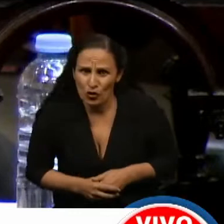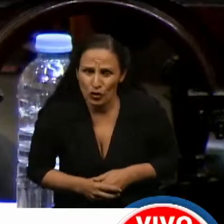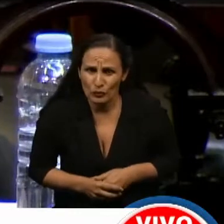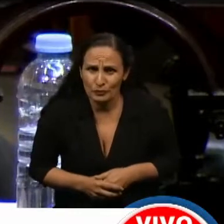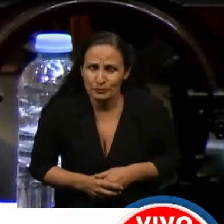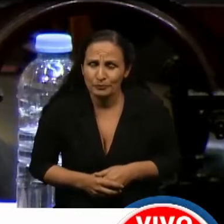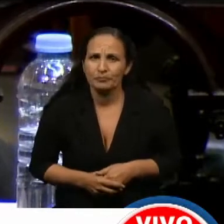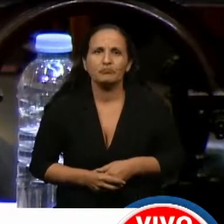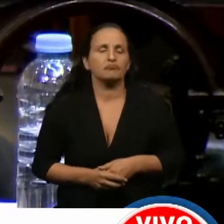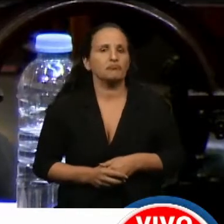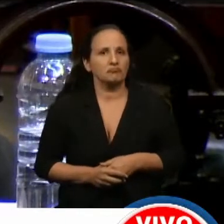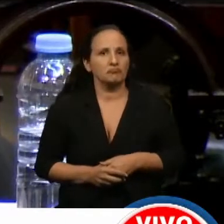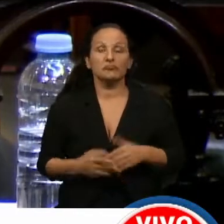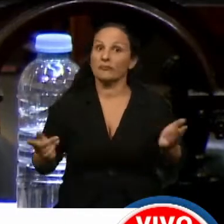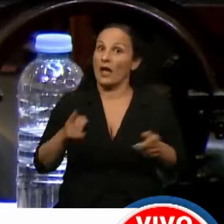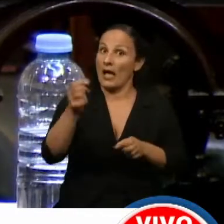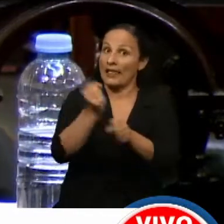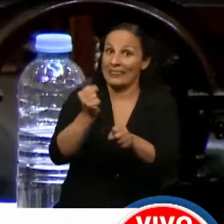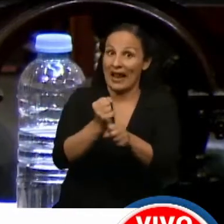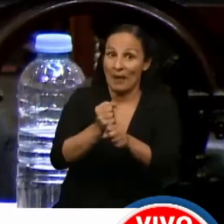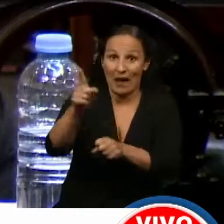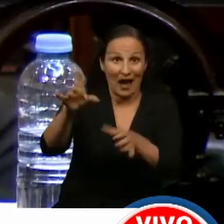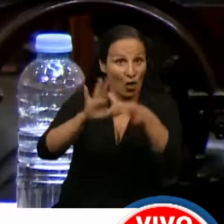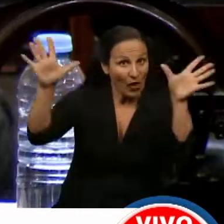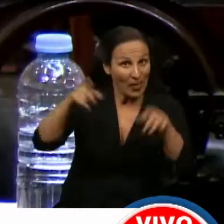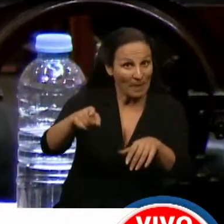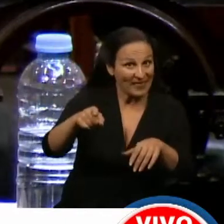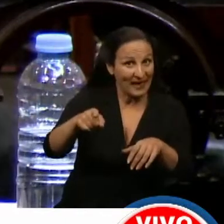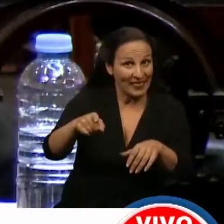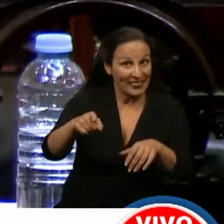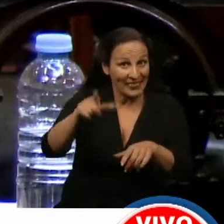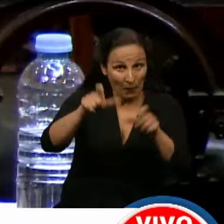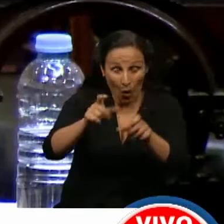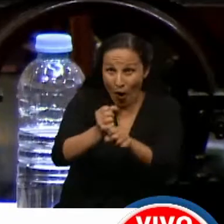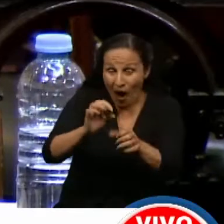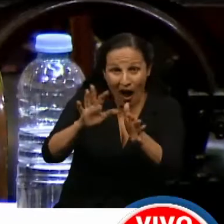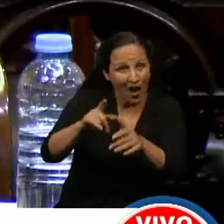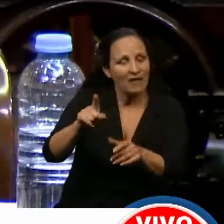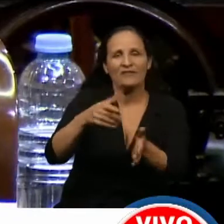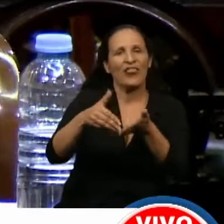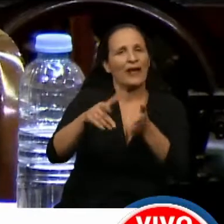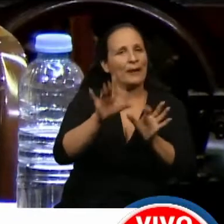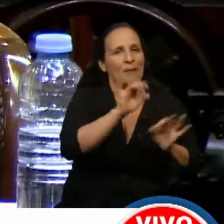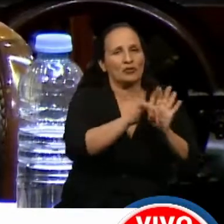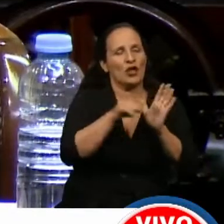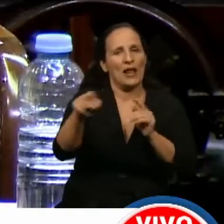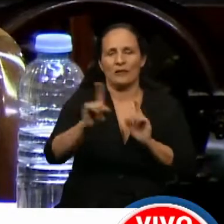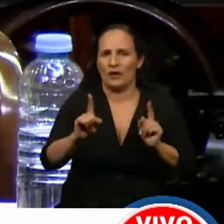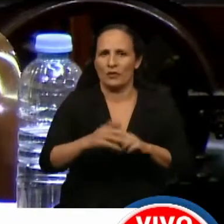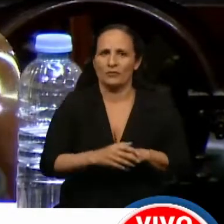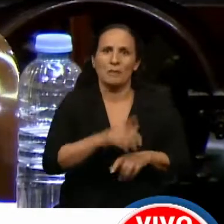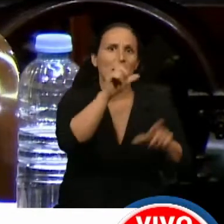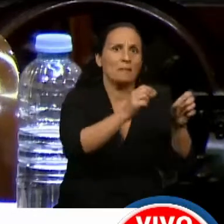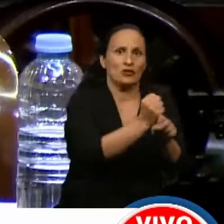Si sos un trabajador autónomo o no, para vos tampoco, porque esta ley discrimina a los autónomos. Nada para los